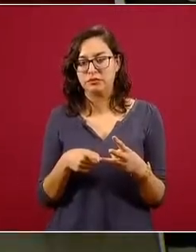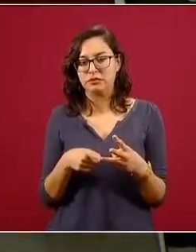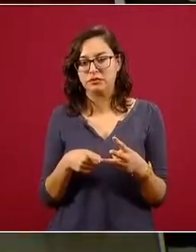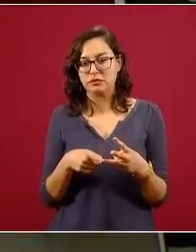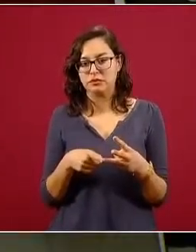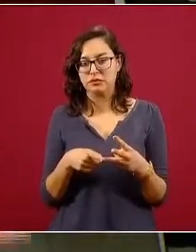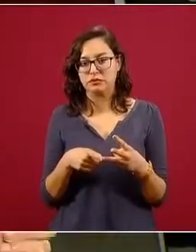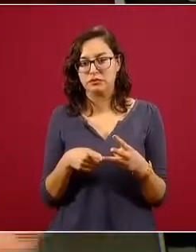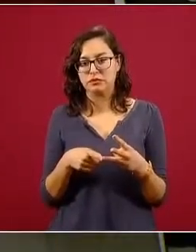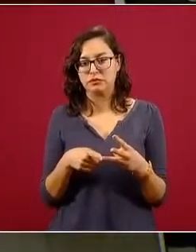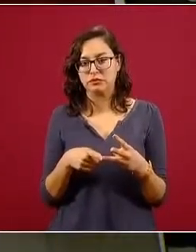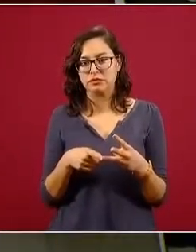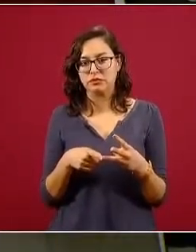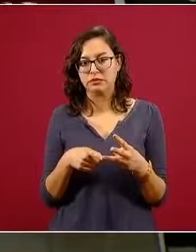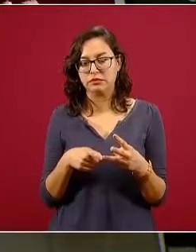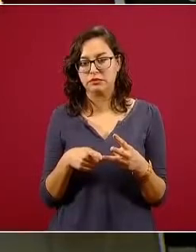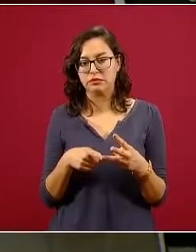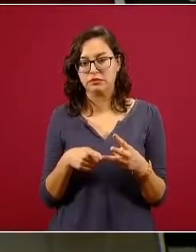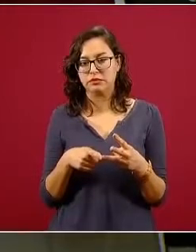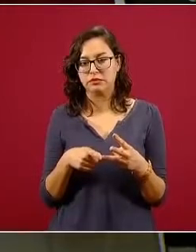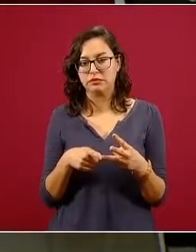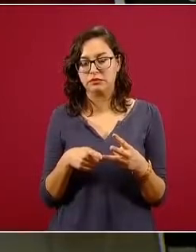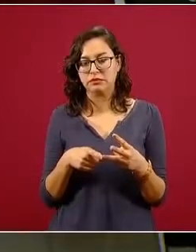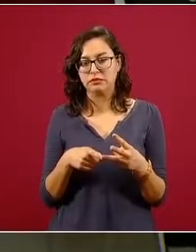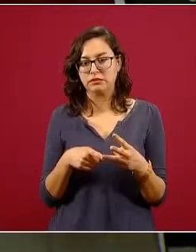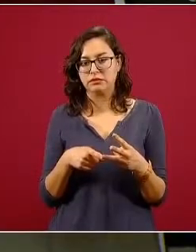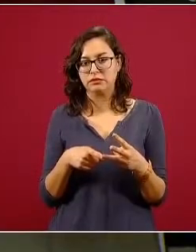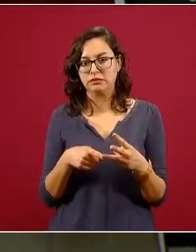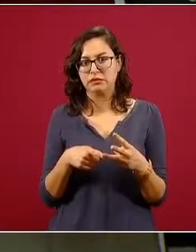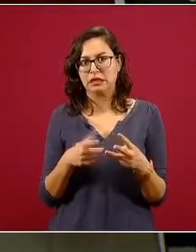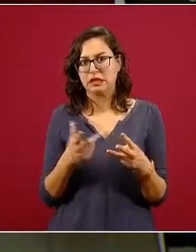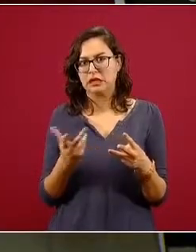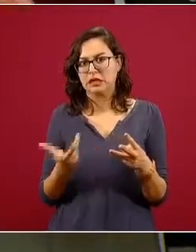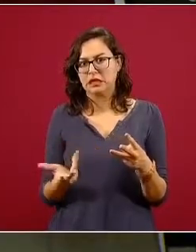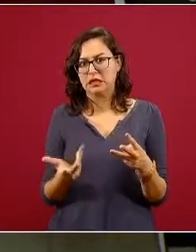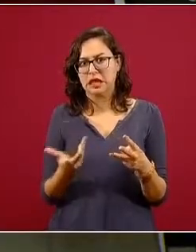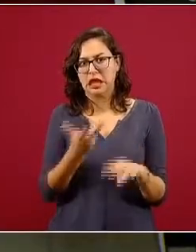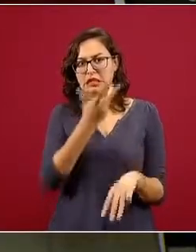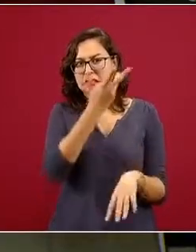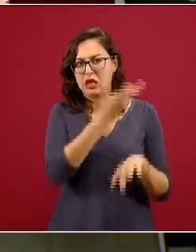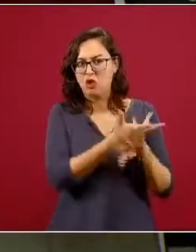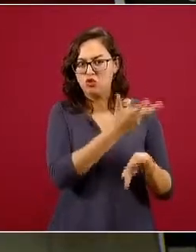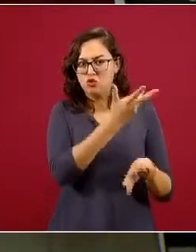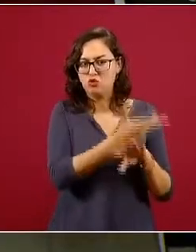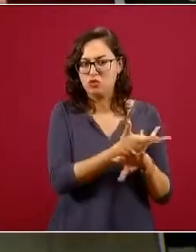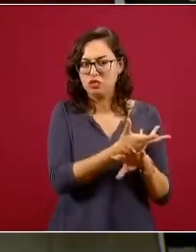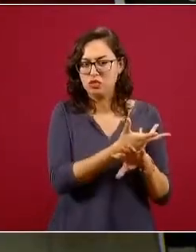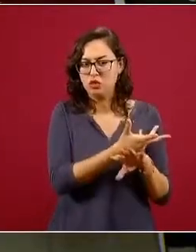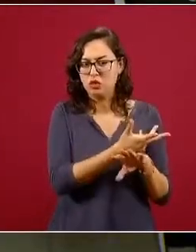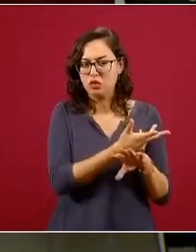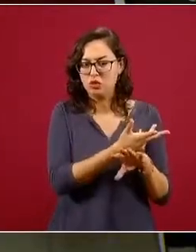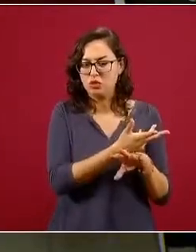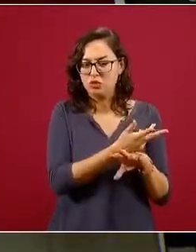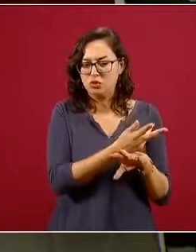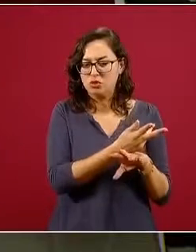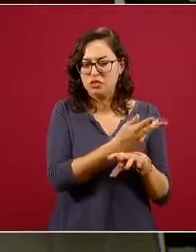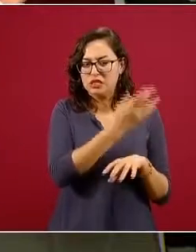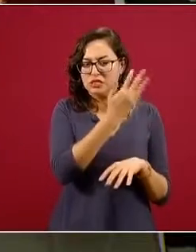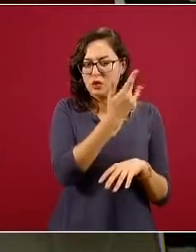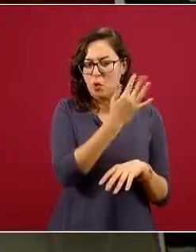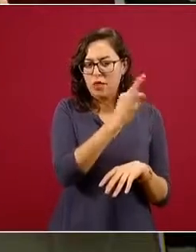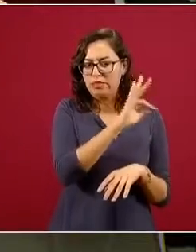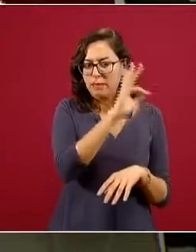qué enfermedades. Ayer, por ejemplo, hablaban de Estados Unidos, que el 50% de